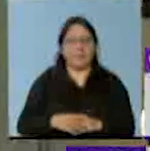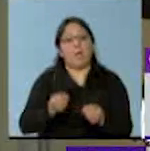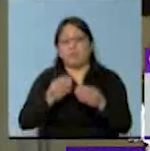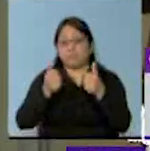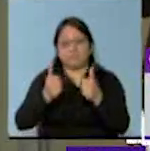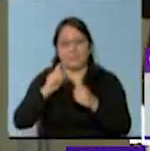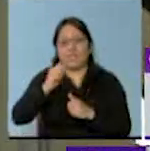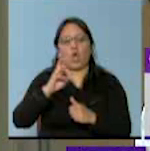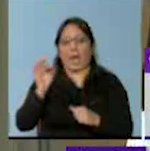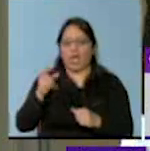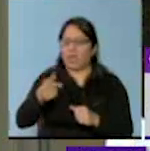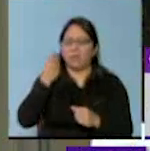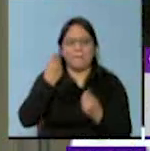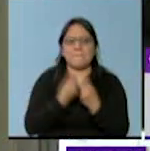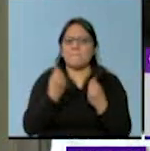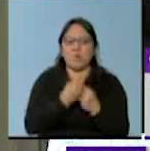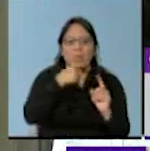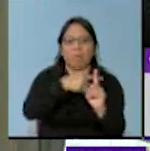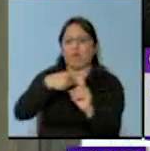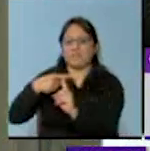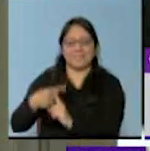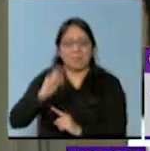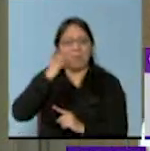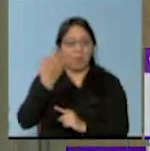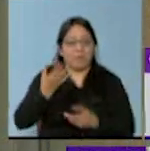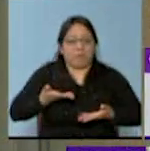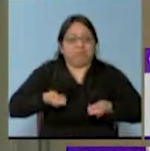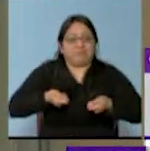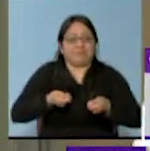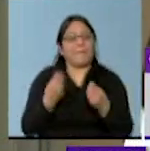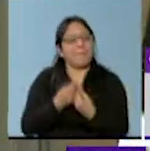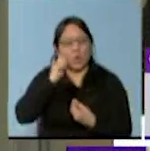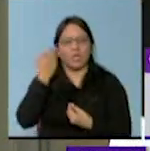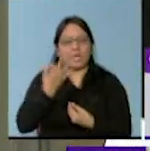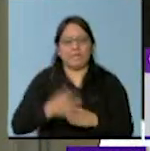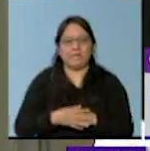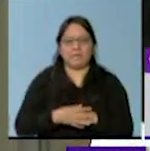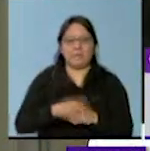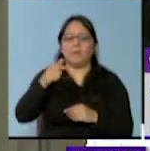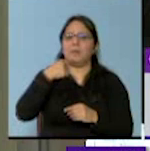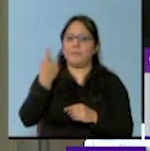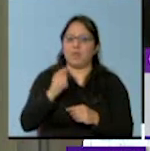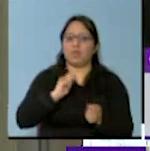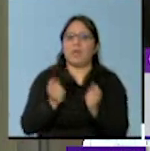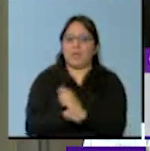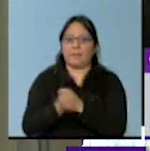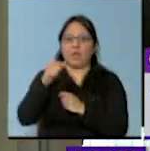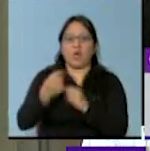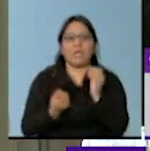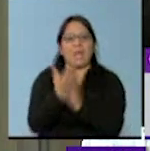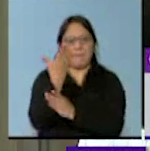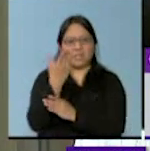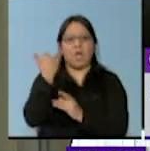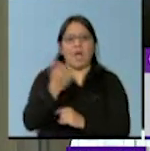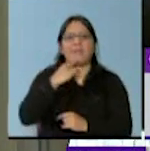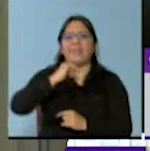positivos y alentadores ahora yo tengo que preguntar por la otra cara esta mañana en el segmento de cazadores de noticias hemos recibido la